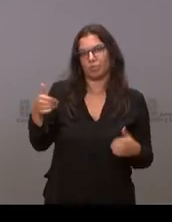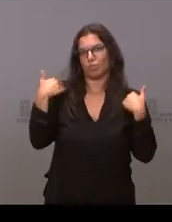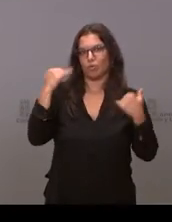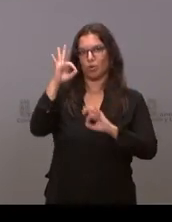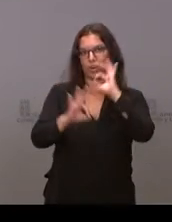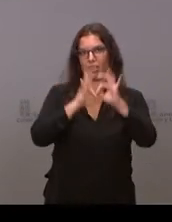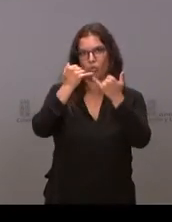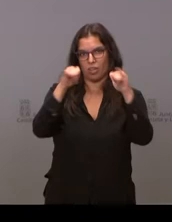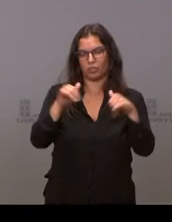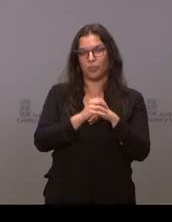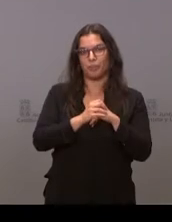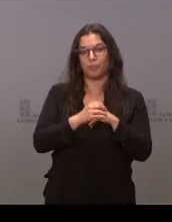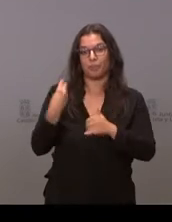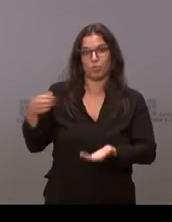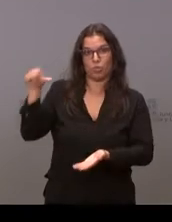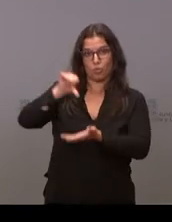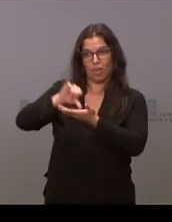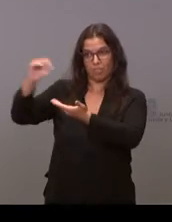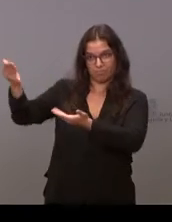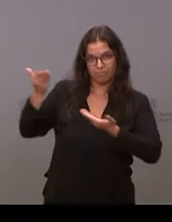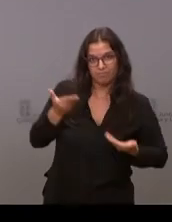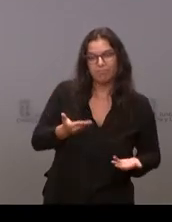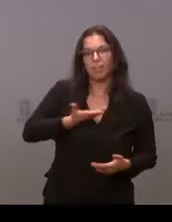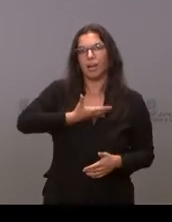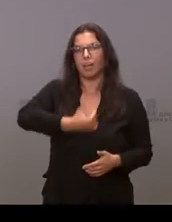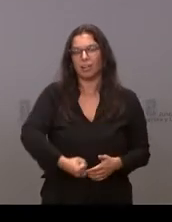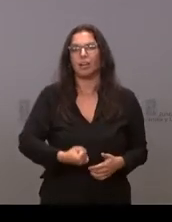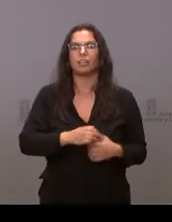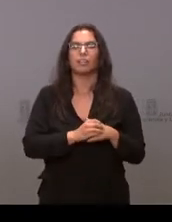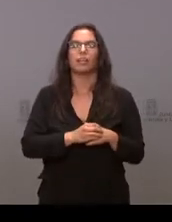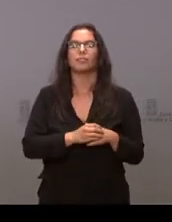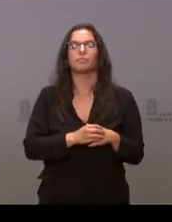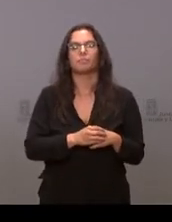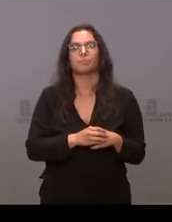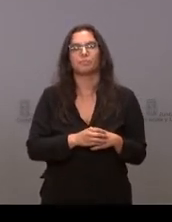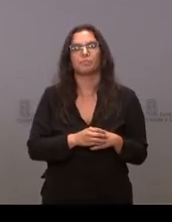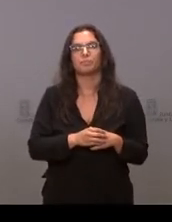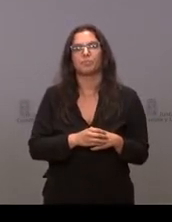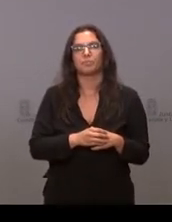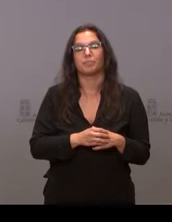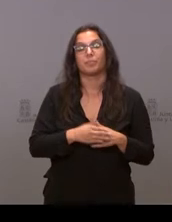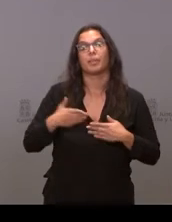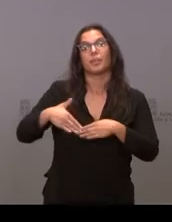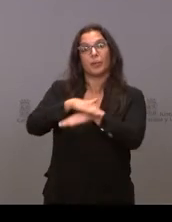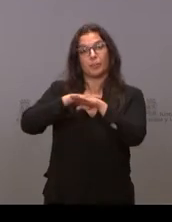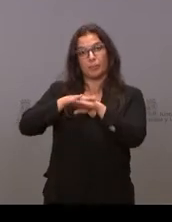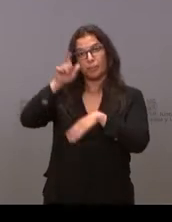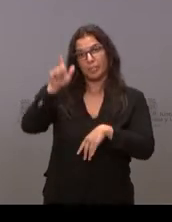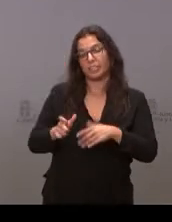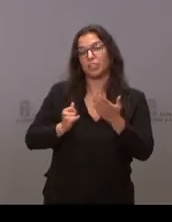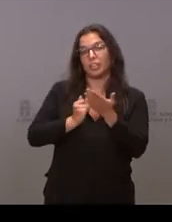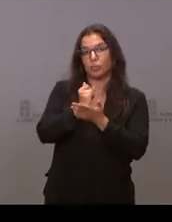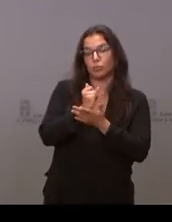evento. Quien nos acoge en esta ciudad, al alcalde, a Carlos García Carballo, al ministro de